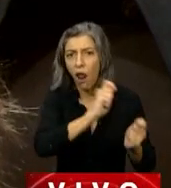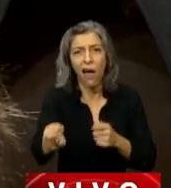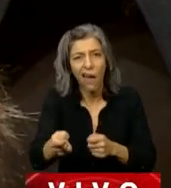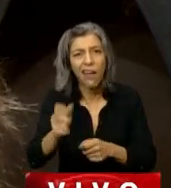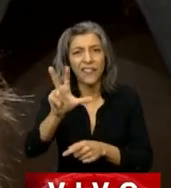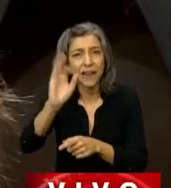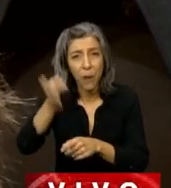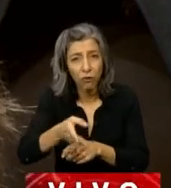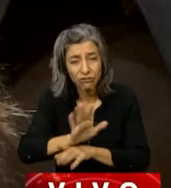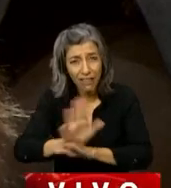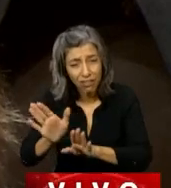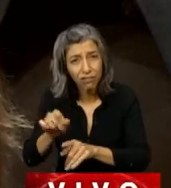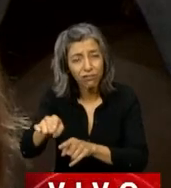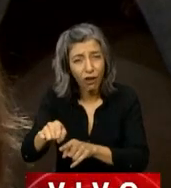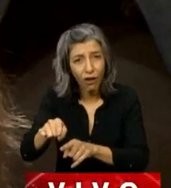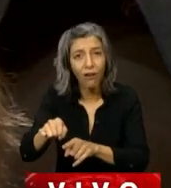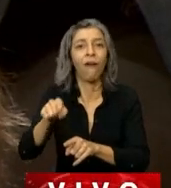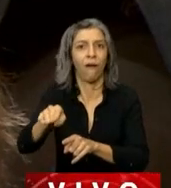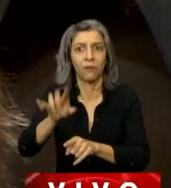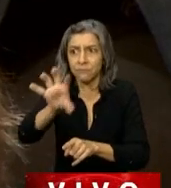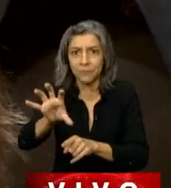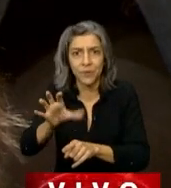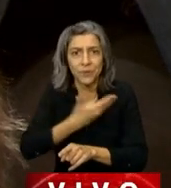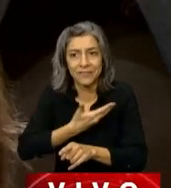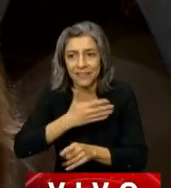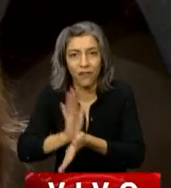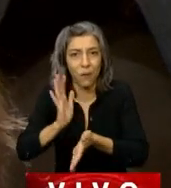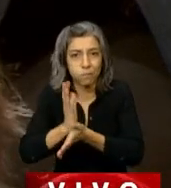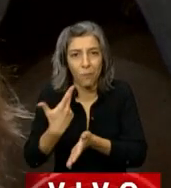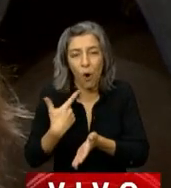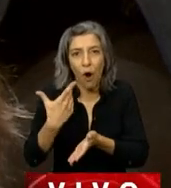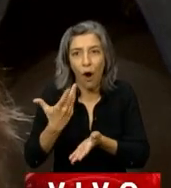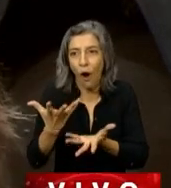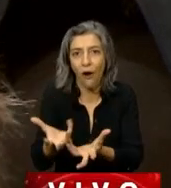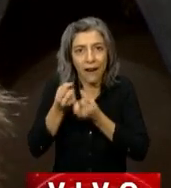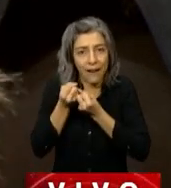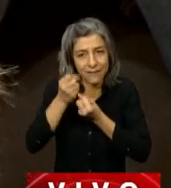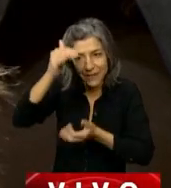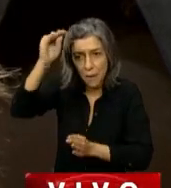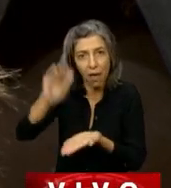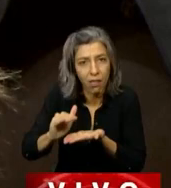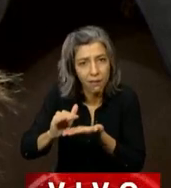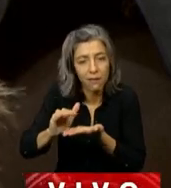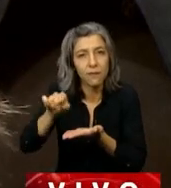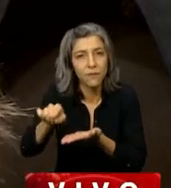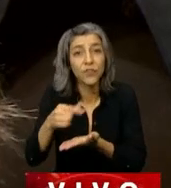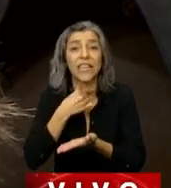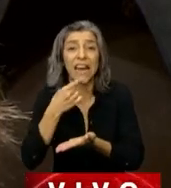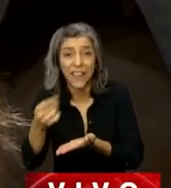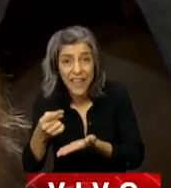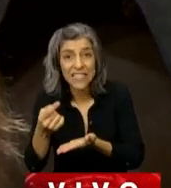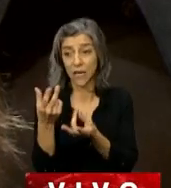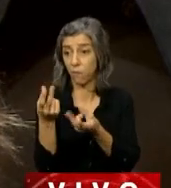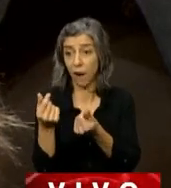de Santa Fe va a sufrir un auténtico despojo. ¿Sabe qué significa esto? Que con lo que era nuestro y que